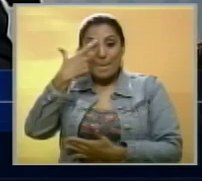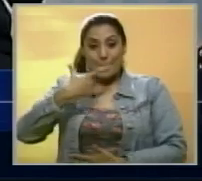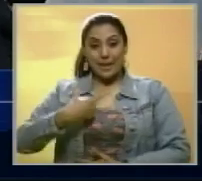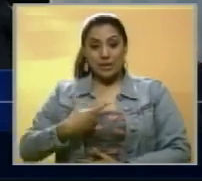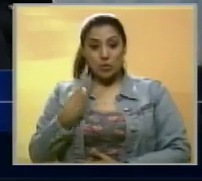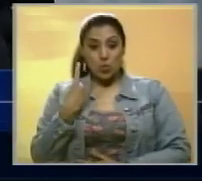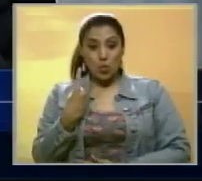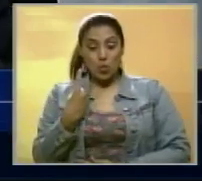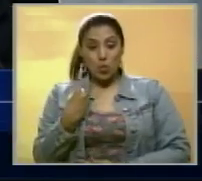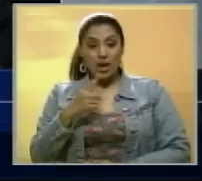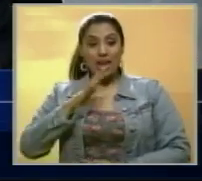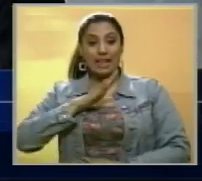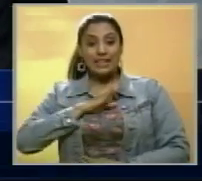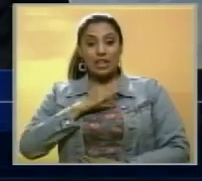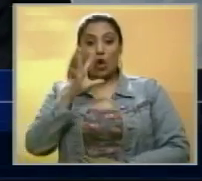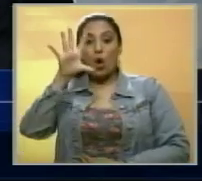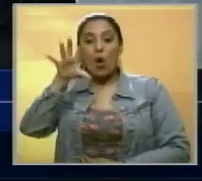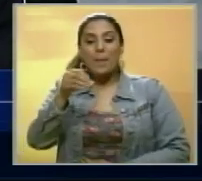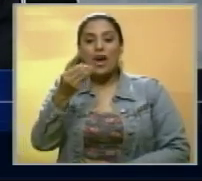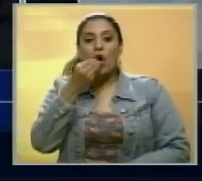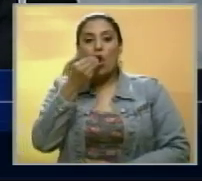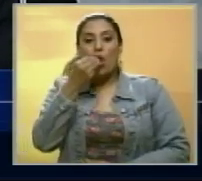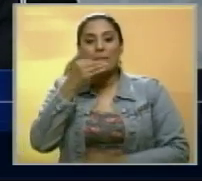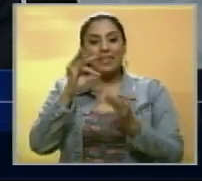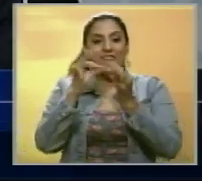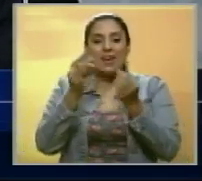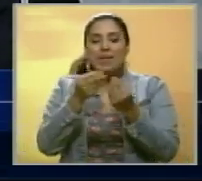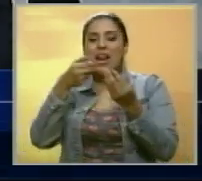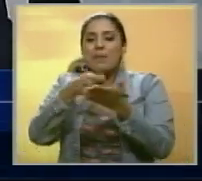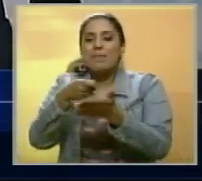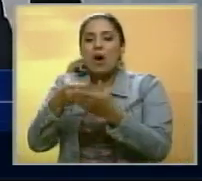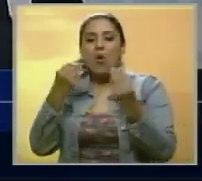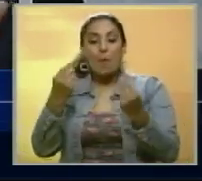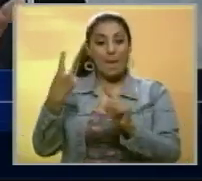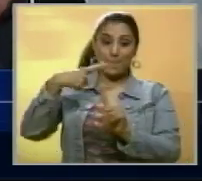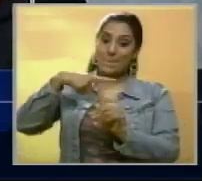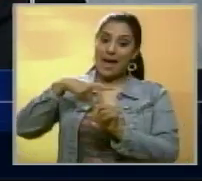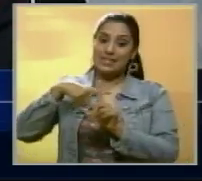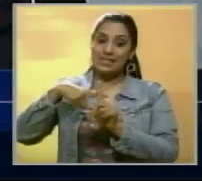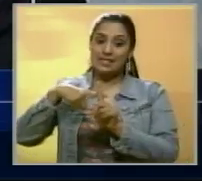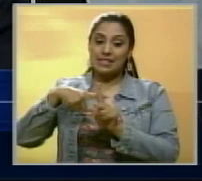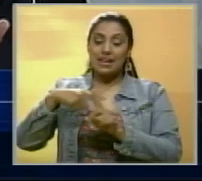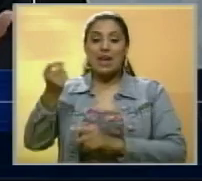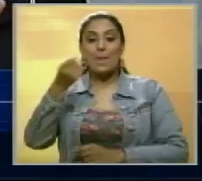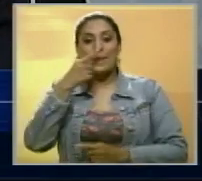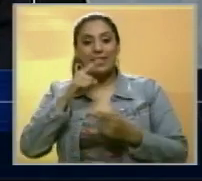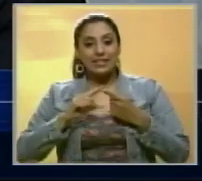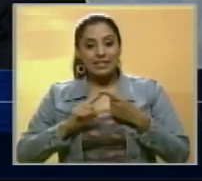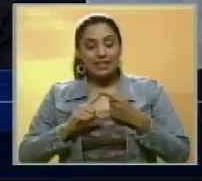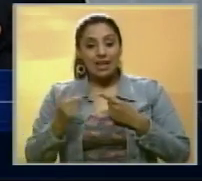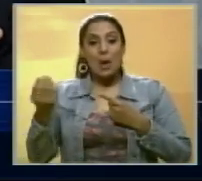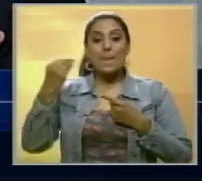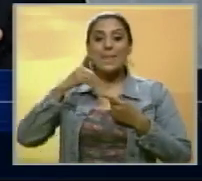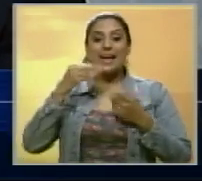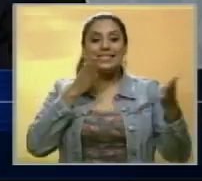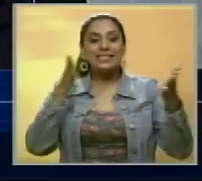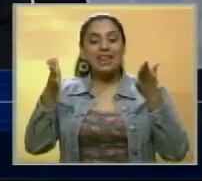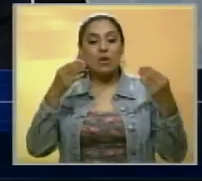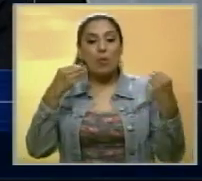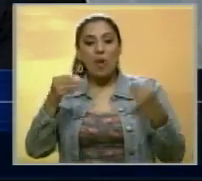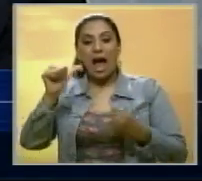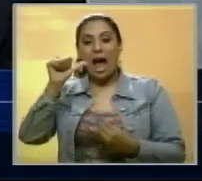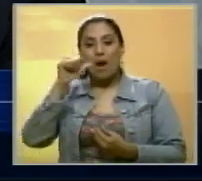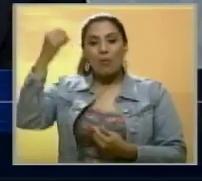persona cubrir su alimentación y de su familia. A eso súmele medicina, servicios